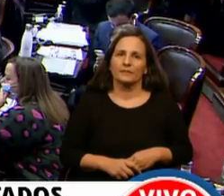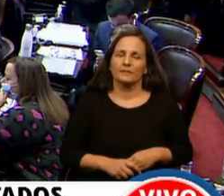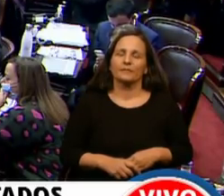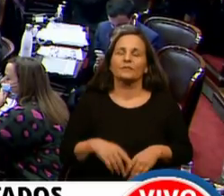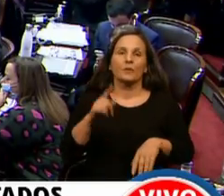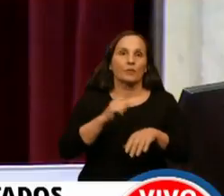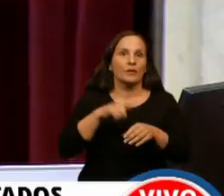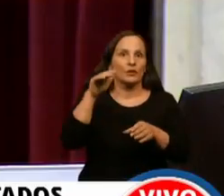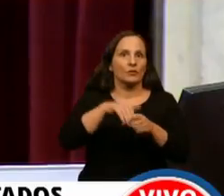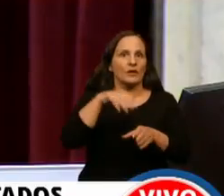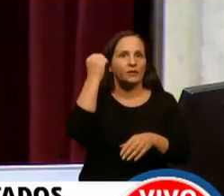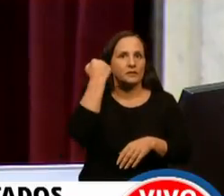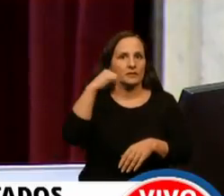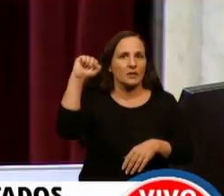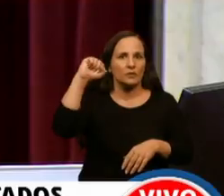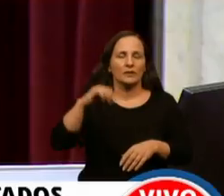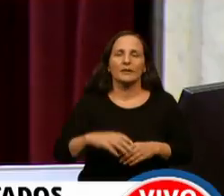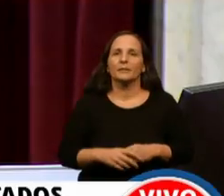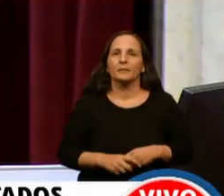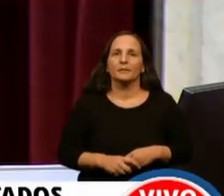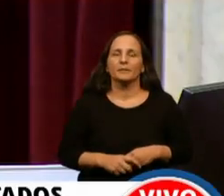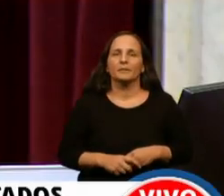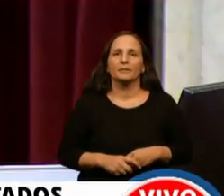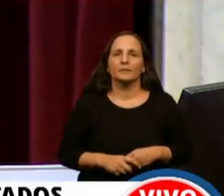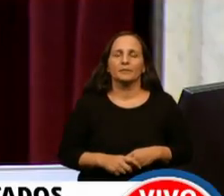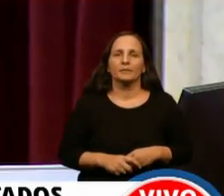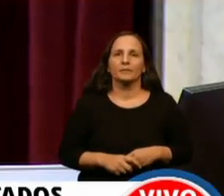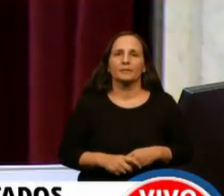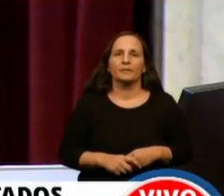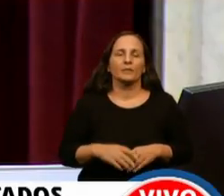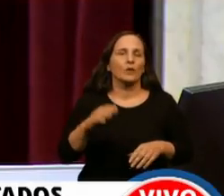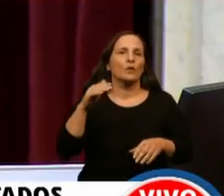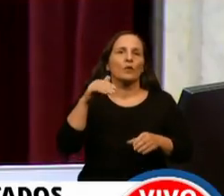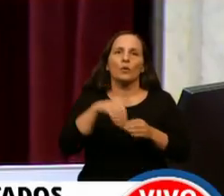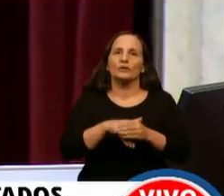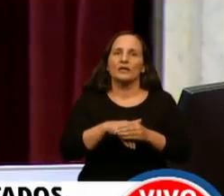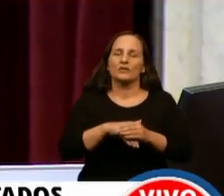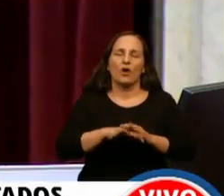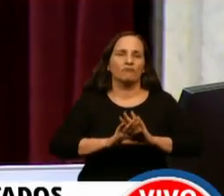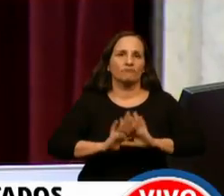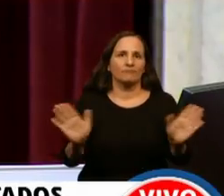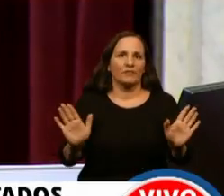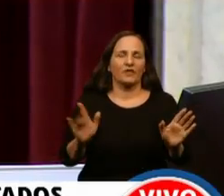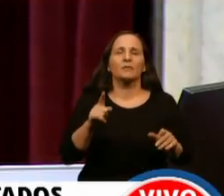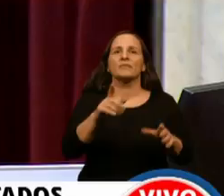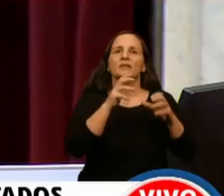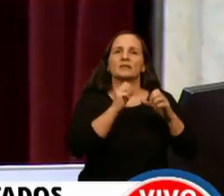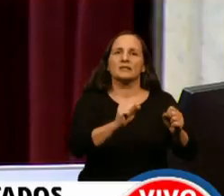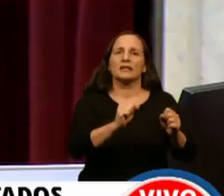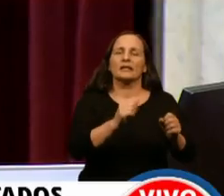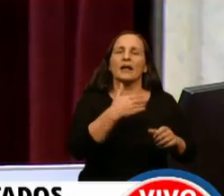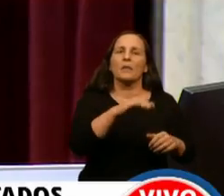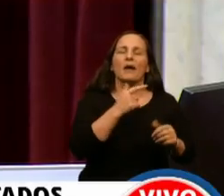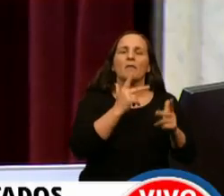ausente a la hora de votar se cierra la votación por secretaria se dará lectura